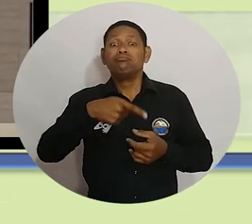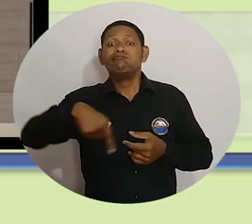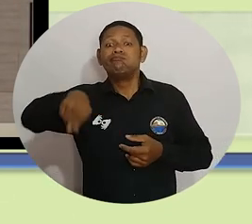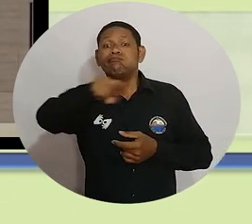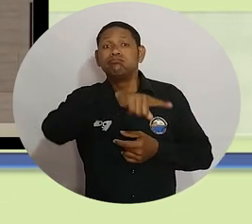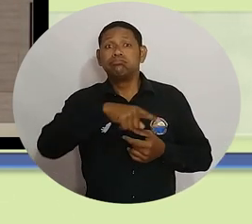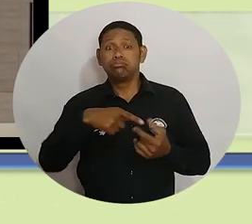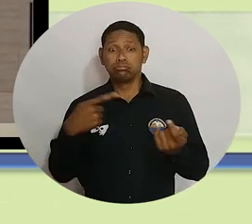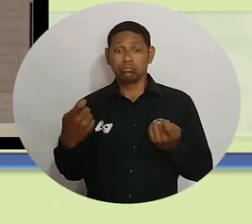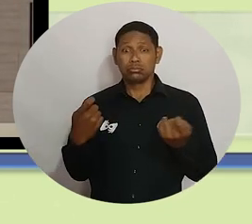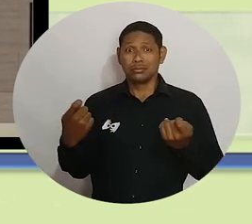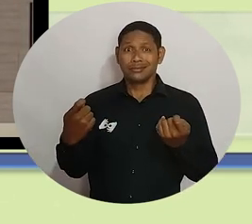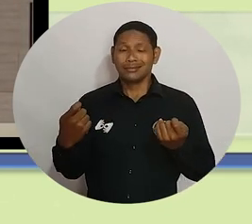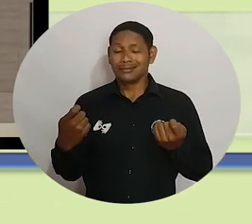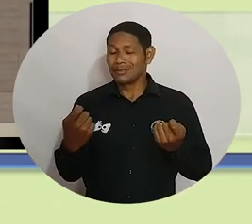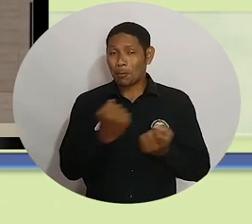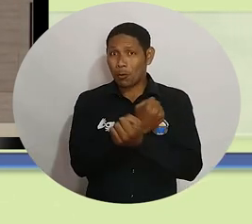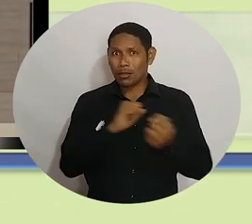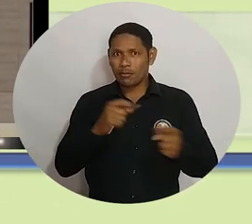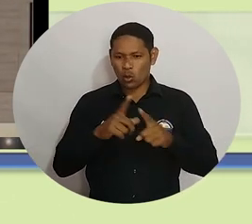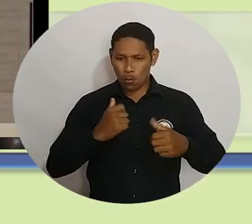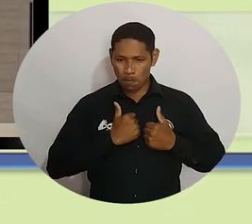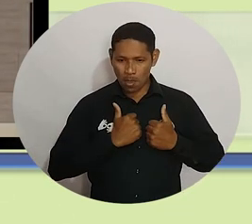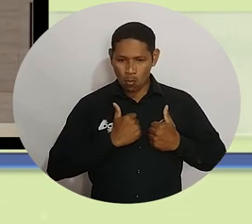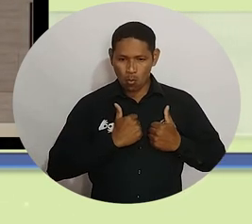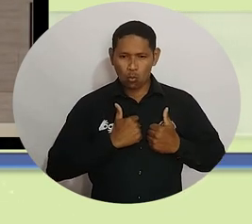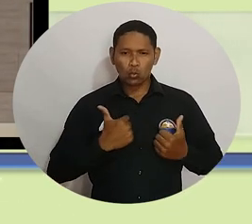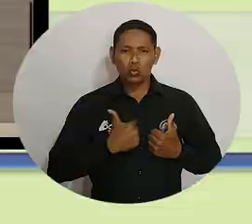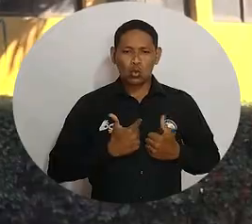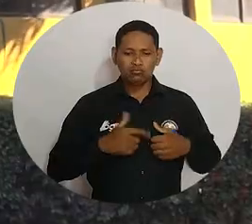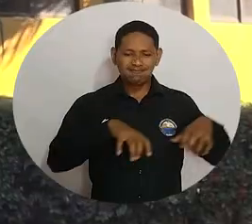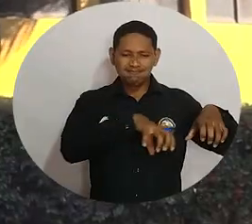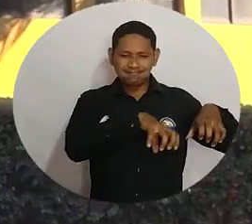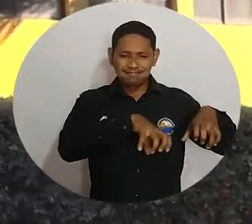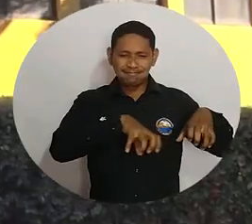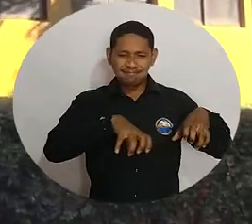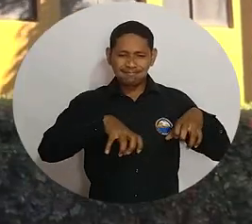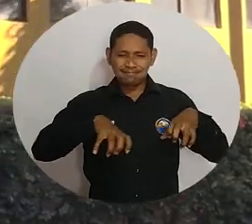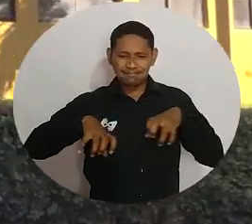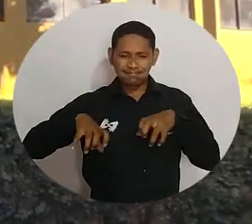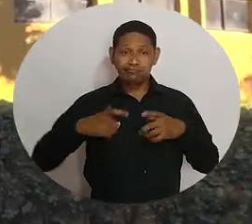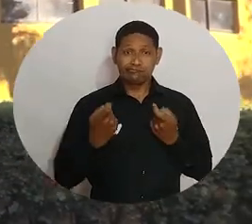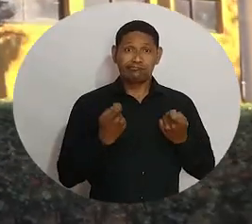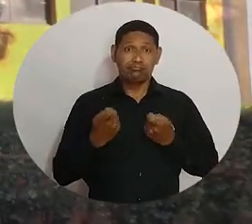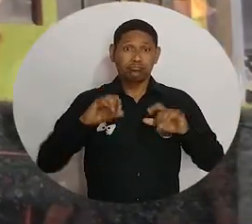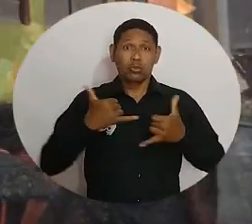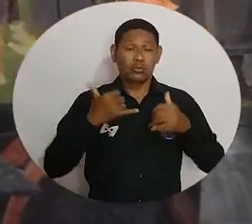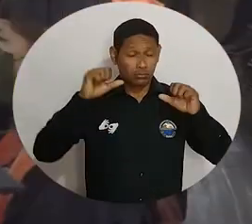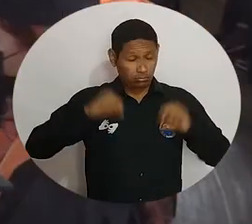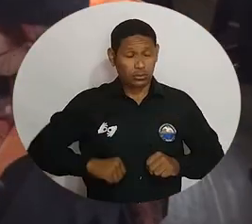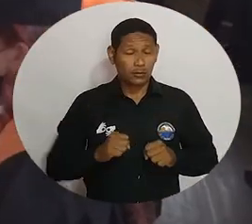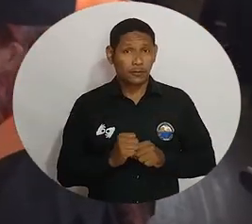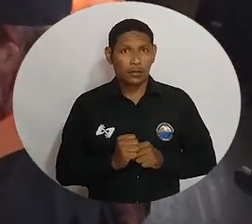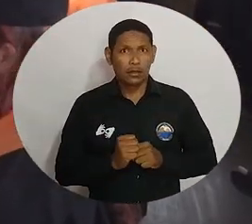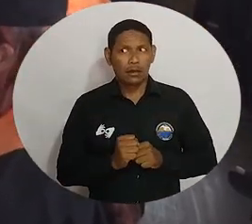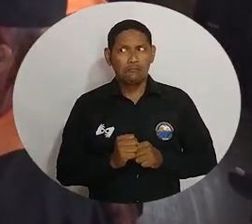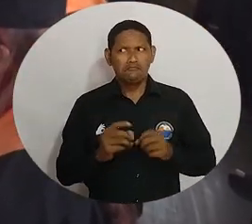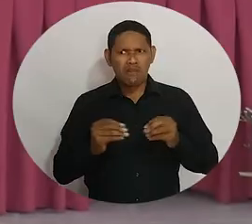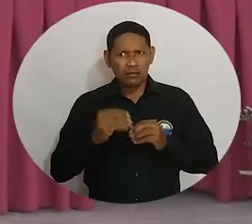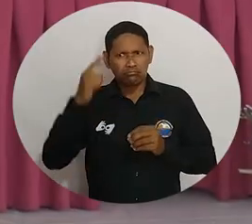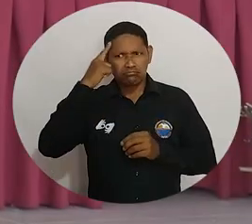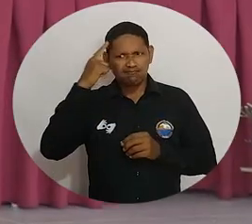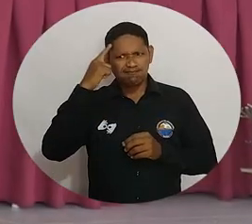podemos controlar lo que sucede fuera de, pero podemos controlar cuál es nuestra decisión y nuestra elección frente a las adversidades que nos va a presentar la